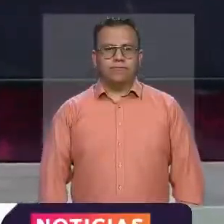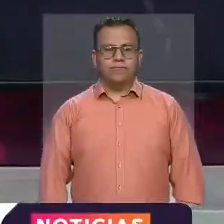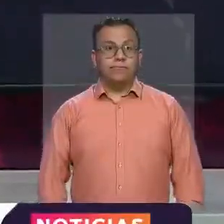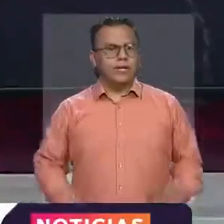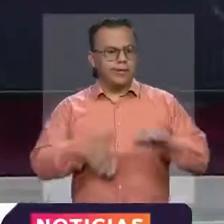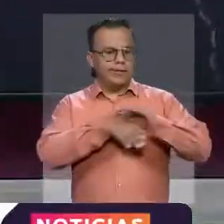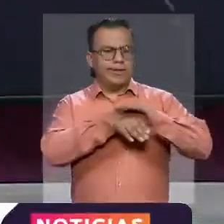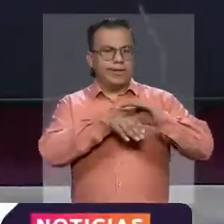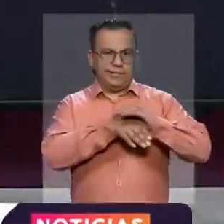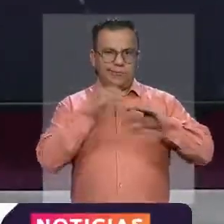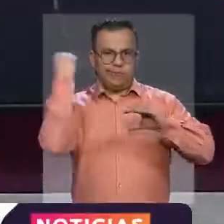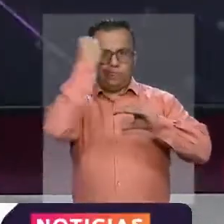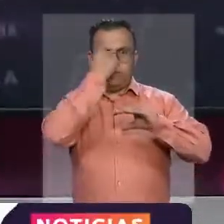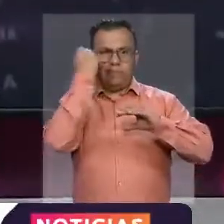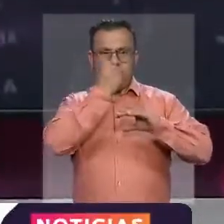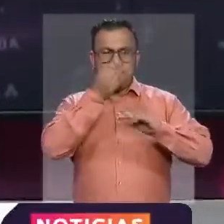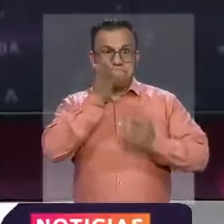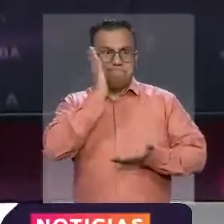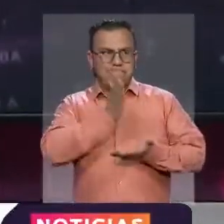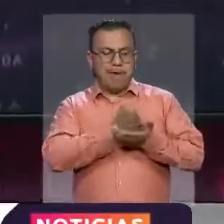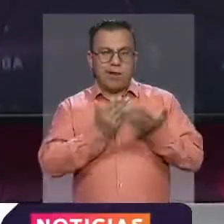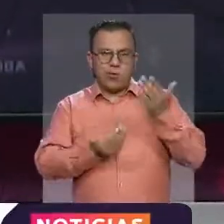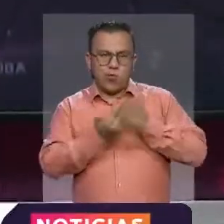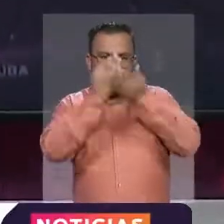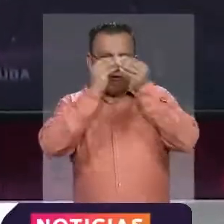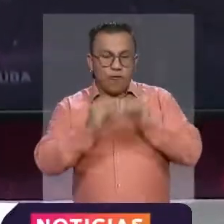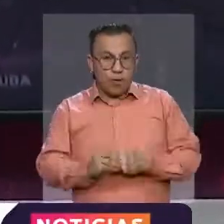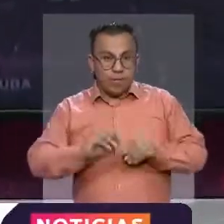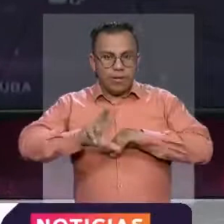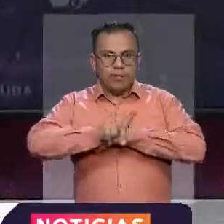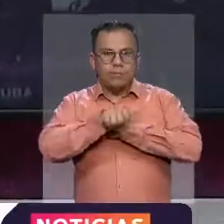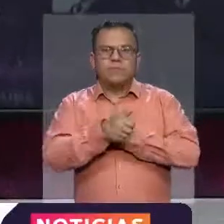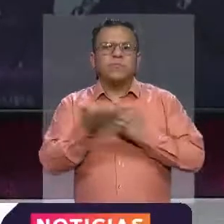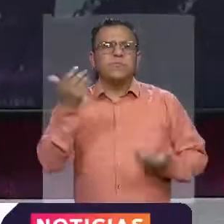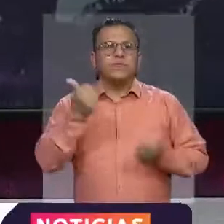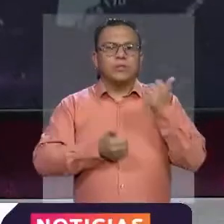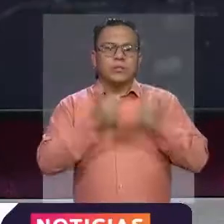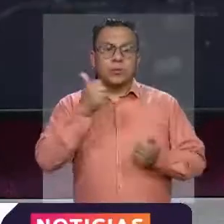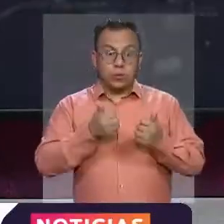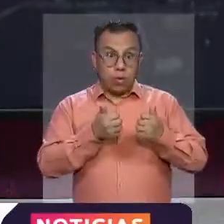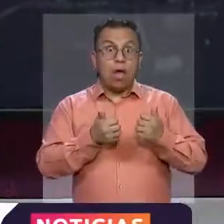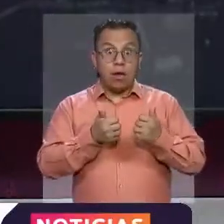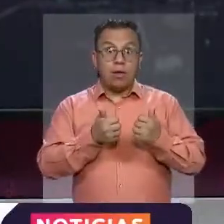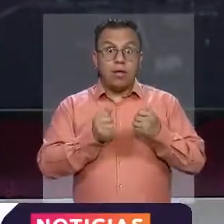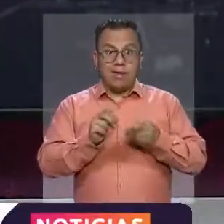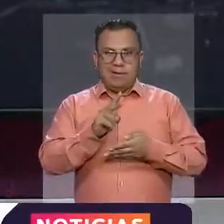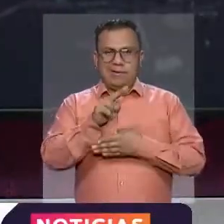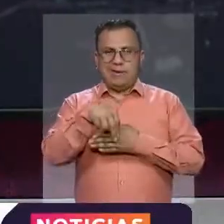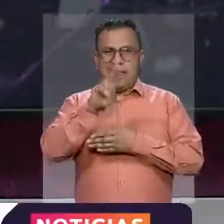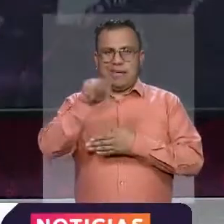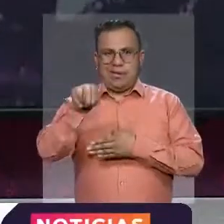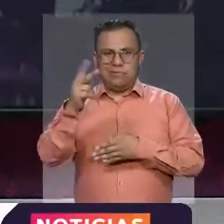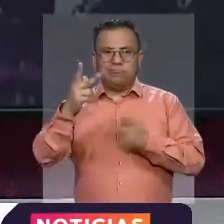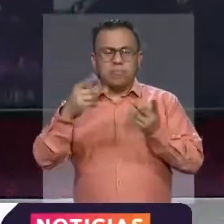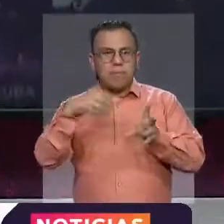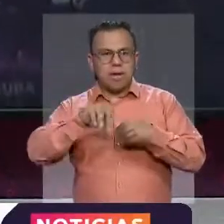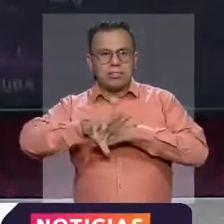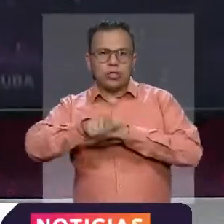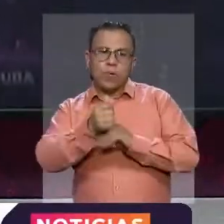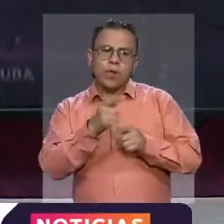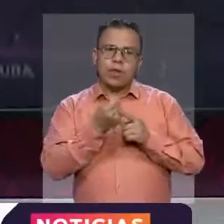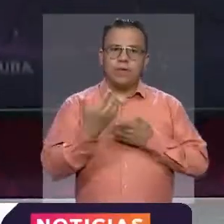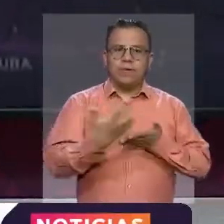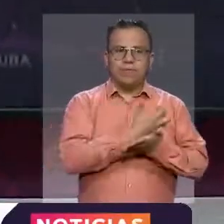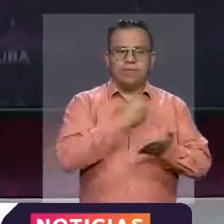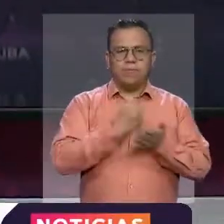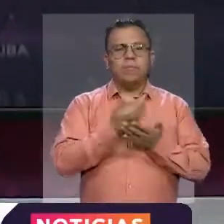Y un taxista de Soacha fue víctima de una nueva modalidad de robo en la que se le desocuparon su cuenta de Nequi y además le robaron el efectivo.